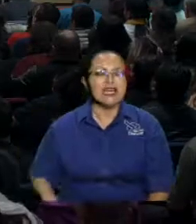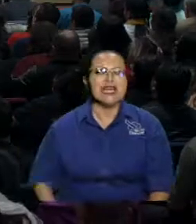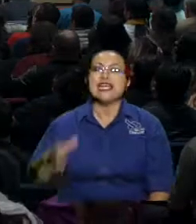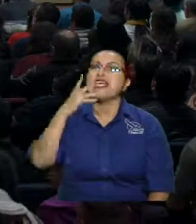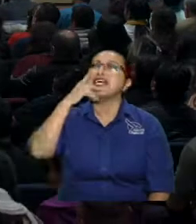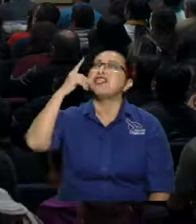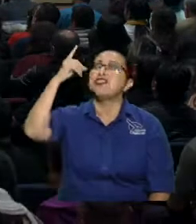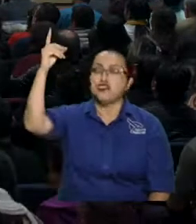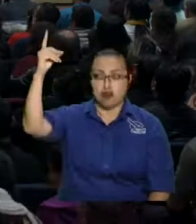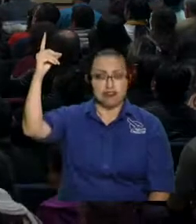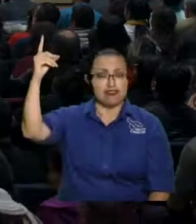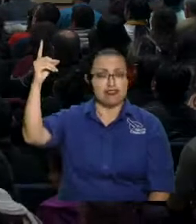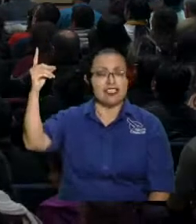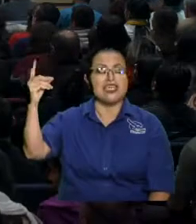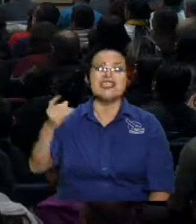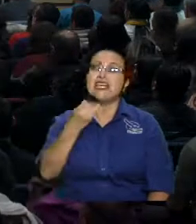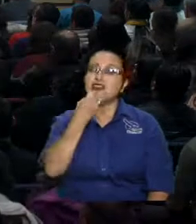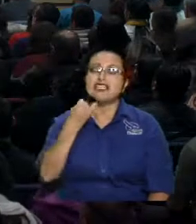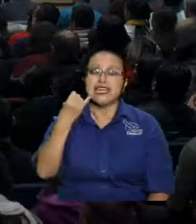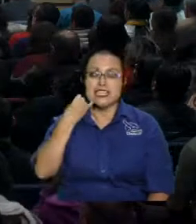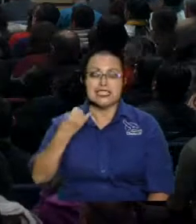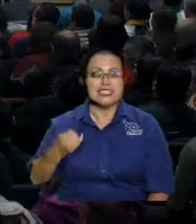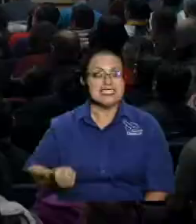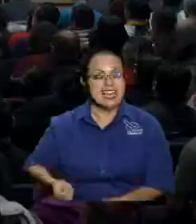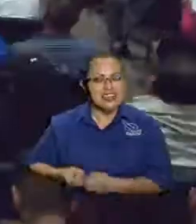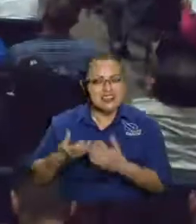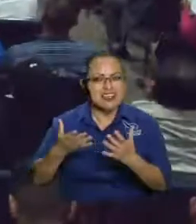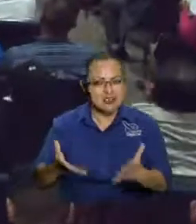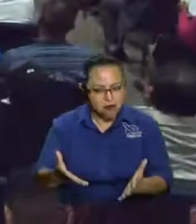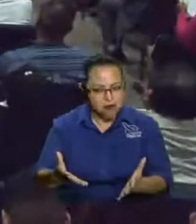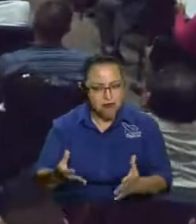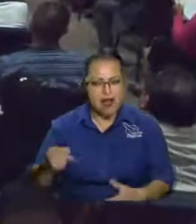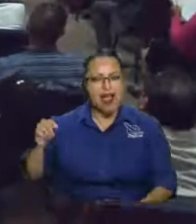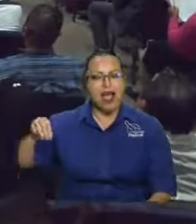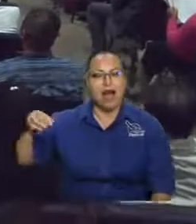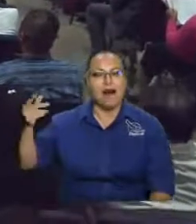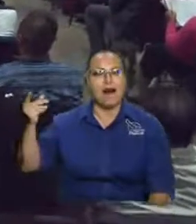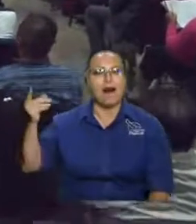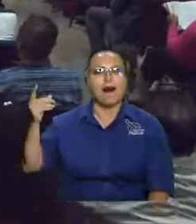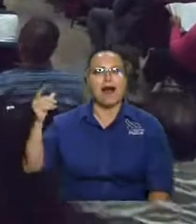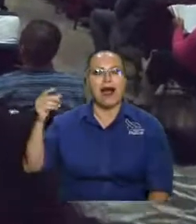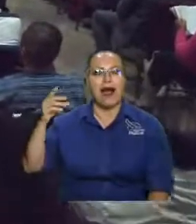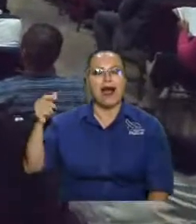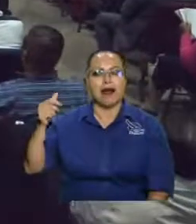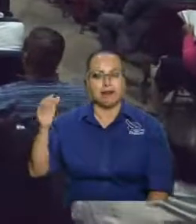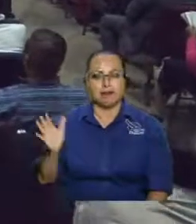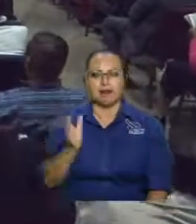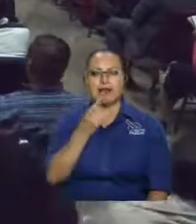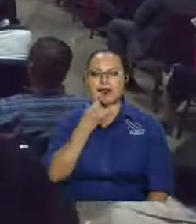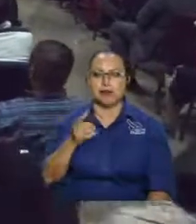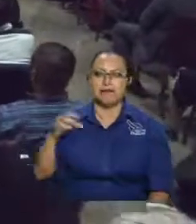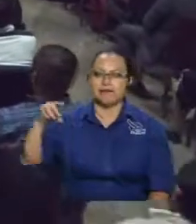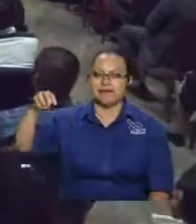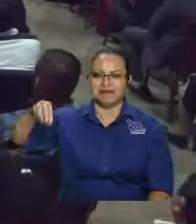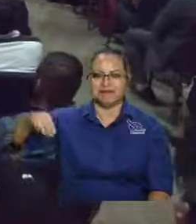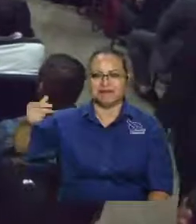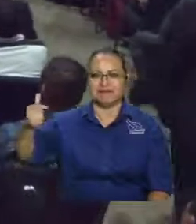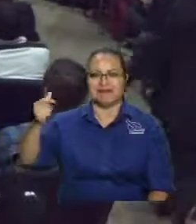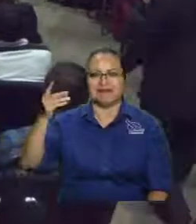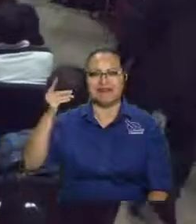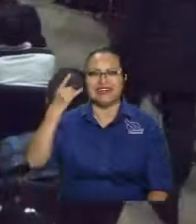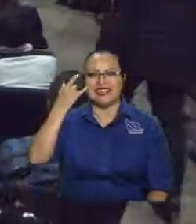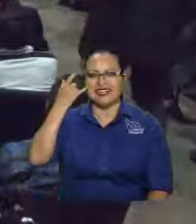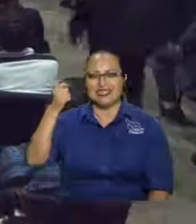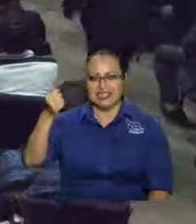El Dios de los israelitas ha entregado en sus manos a Israel, a Madián, y Madián va a ser destruido. Él mismo, hermano. O sea, mañana perdemos